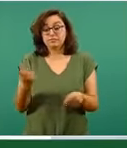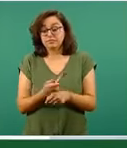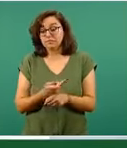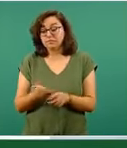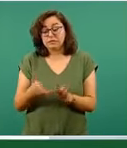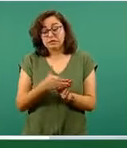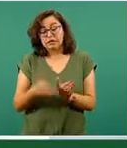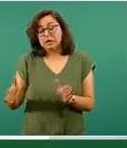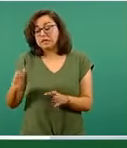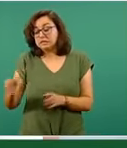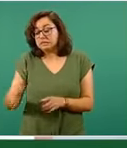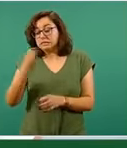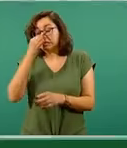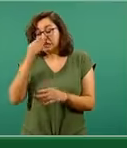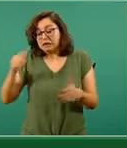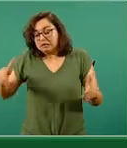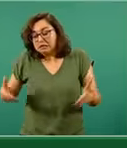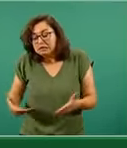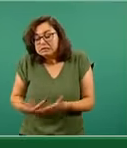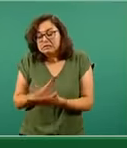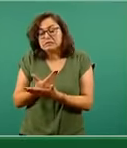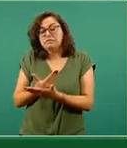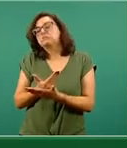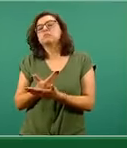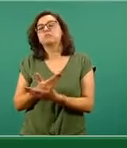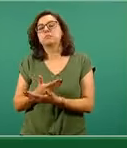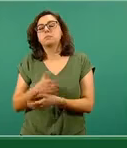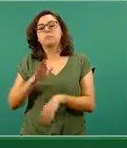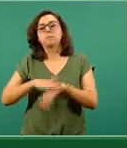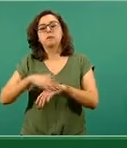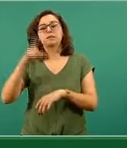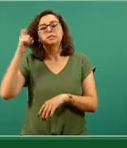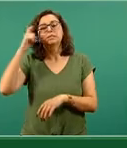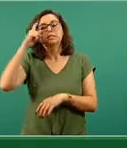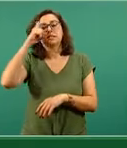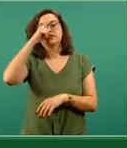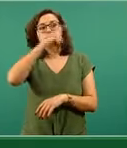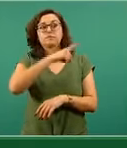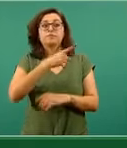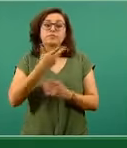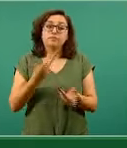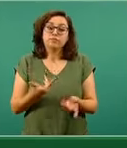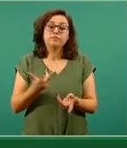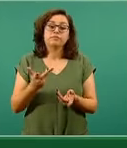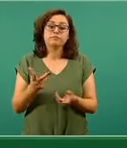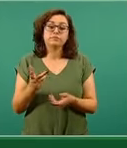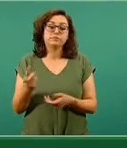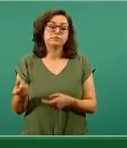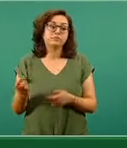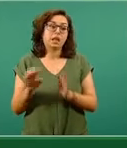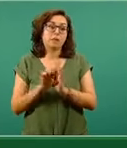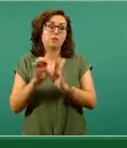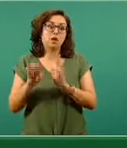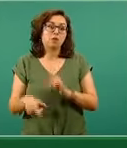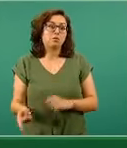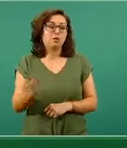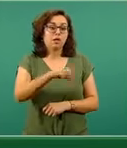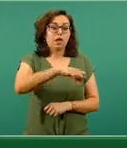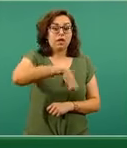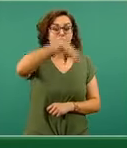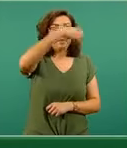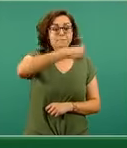del embarazo de dificultad. Esto se puede ir ya viendo en la parte operativa. En adultos mayores hubo una estrategia clara